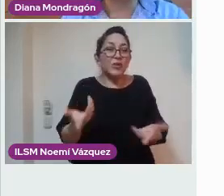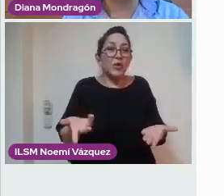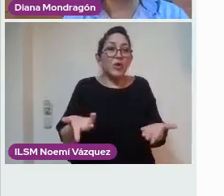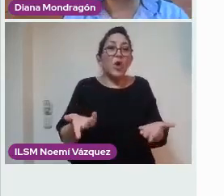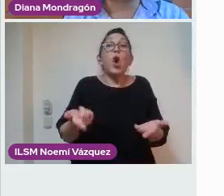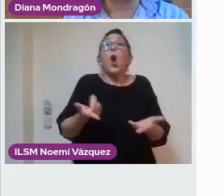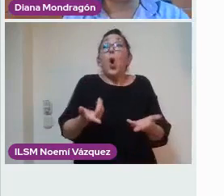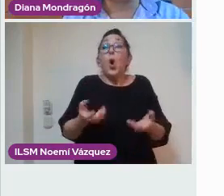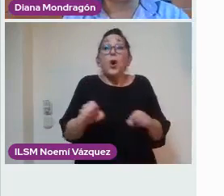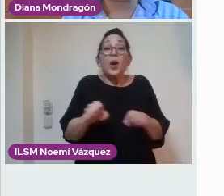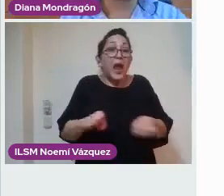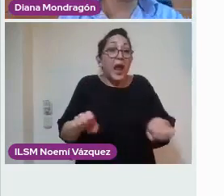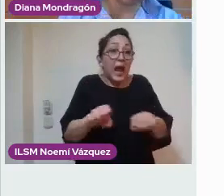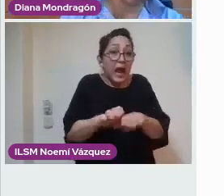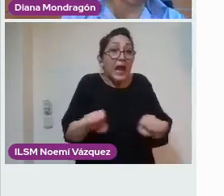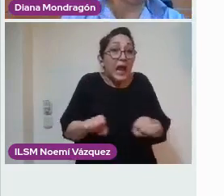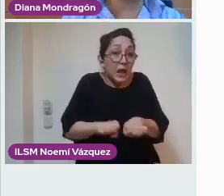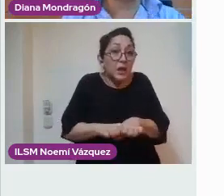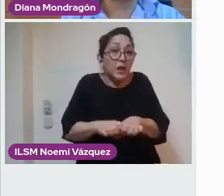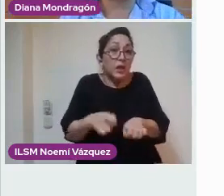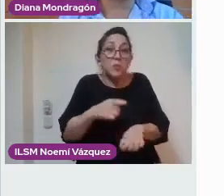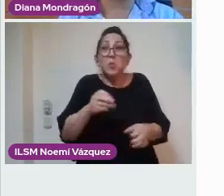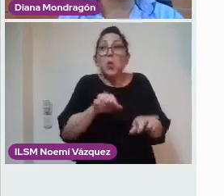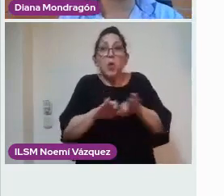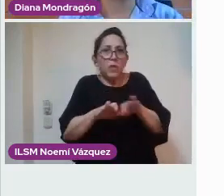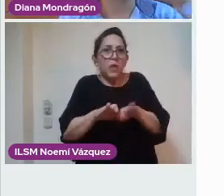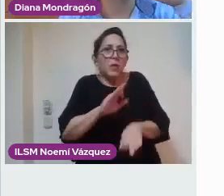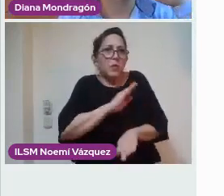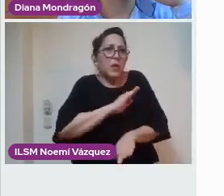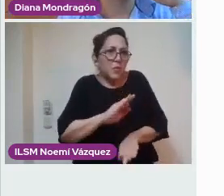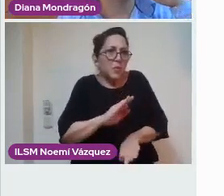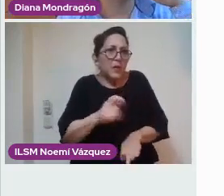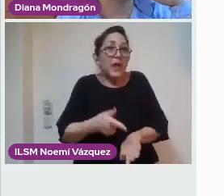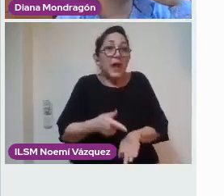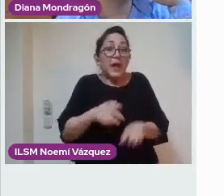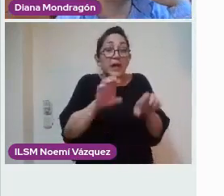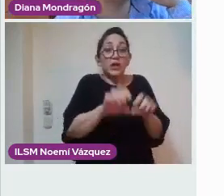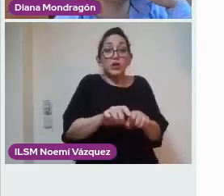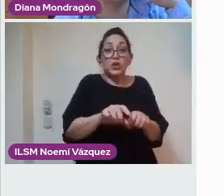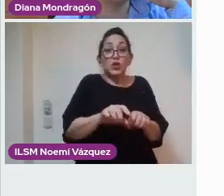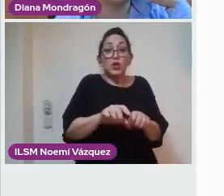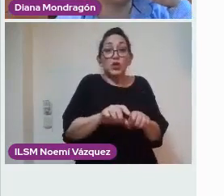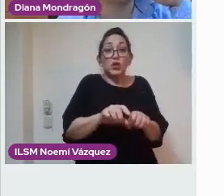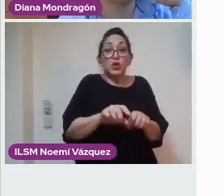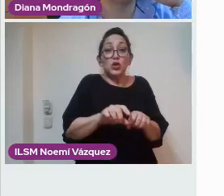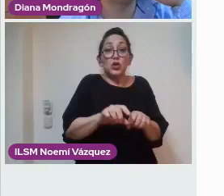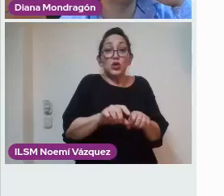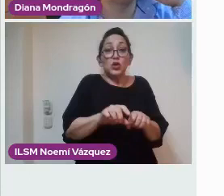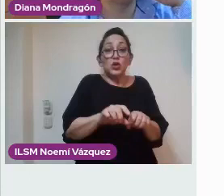Y que esto se replique ya sea en la escuela o en la casa. También es importante